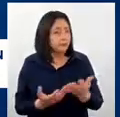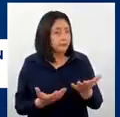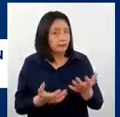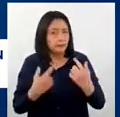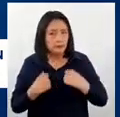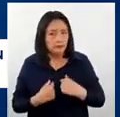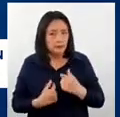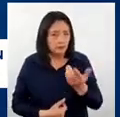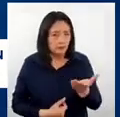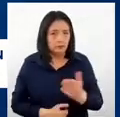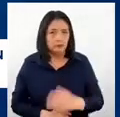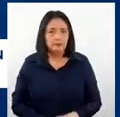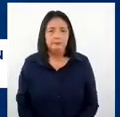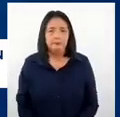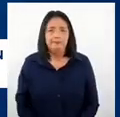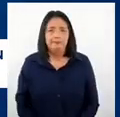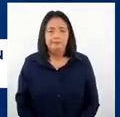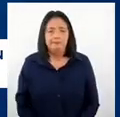Doctor,